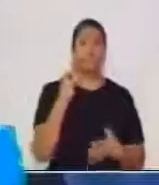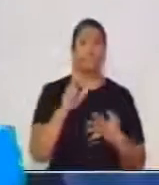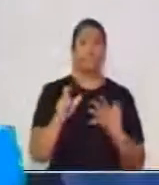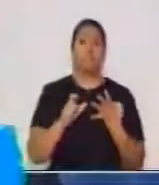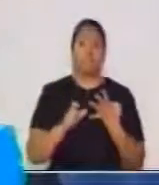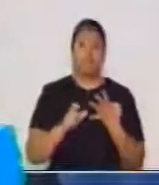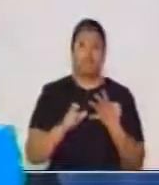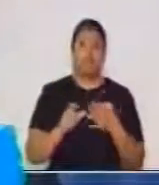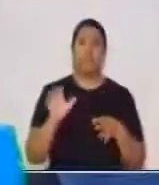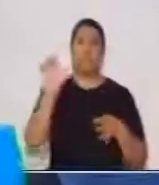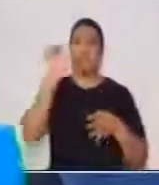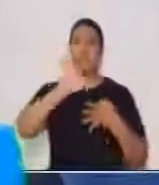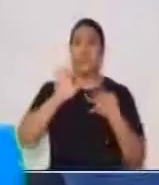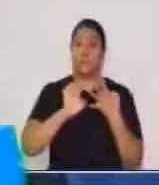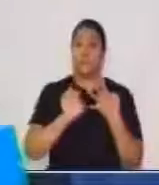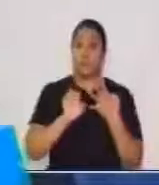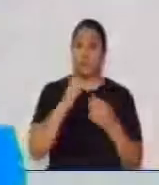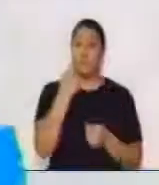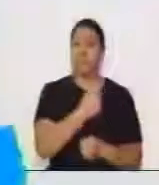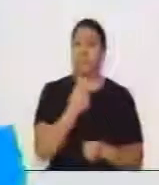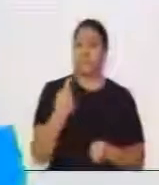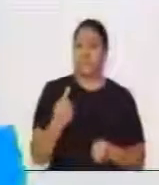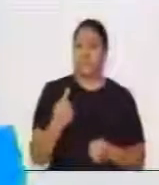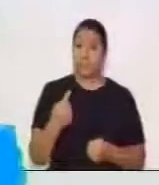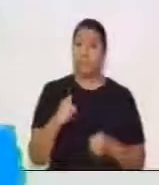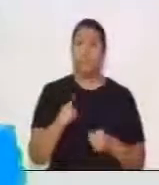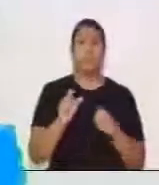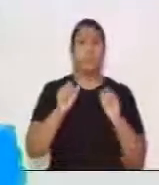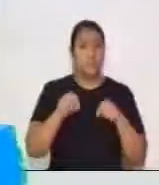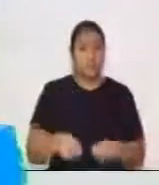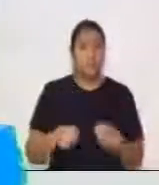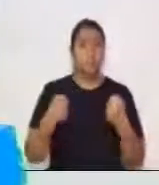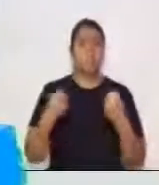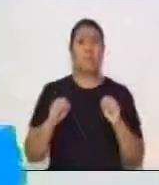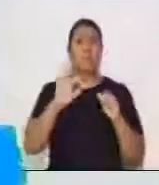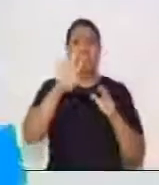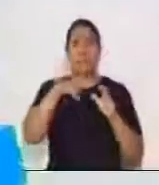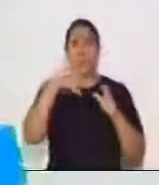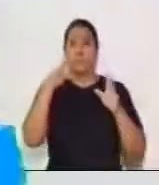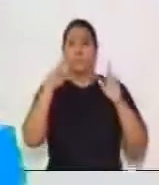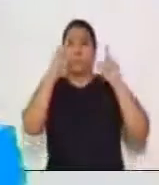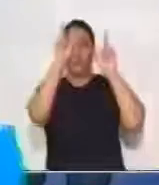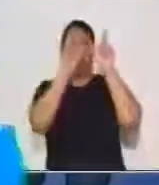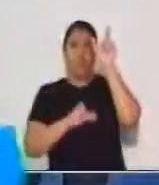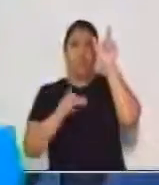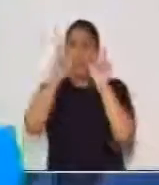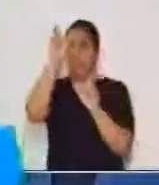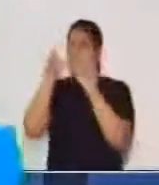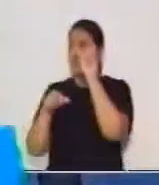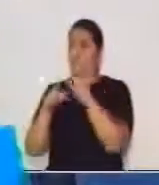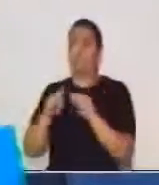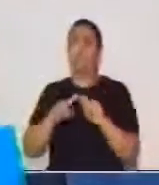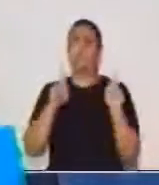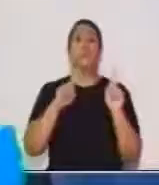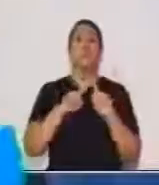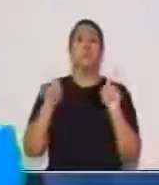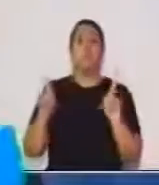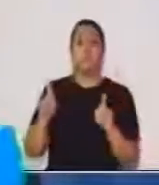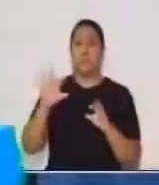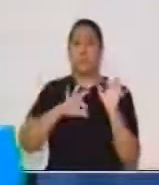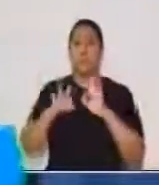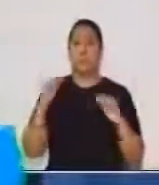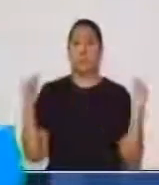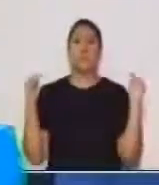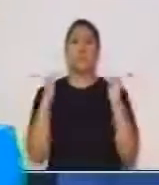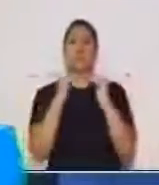los elementos de cada una para poder realizar tu cuadro de diferencias y similitudes. Recuérdate que sí